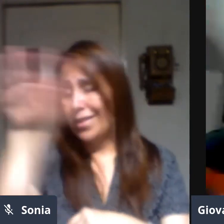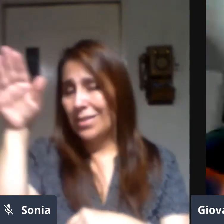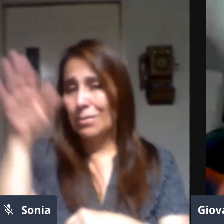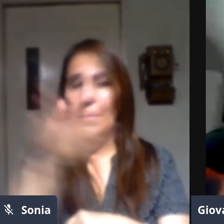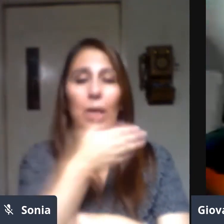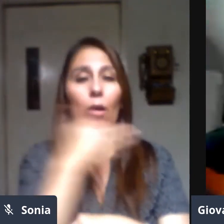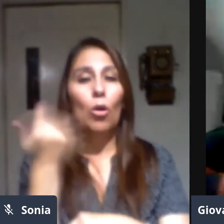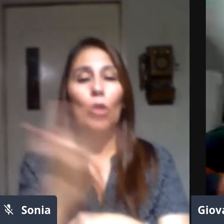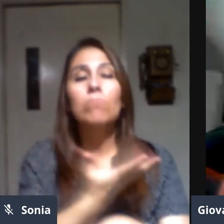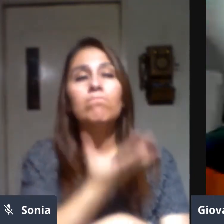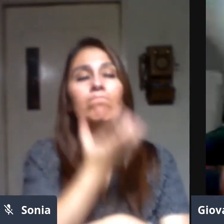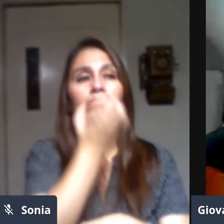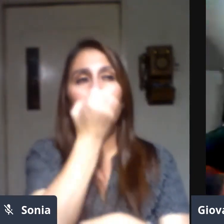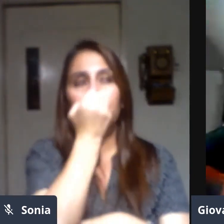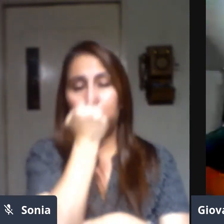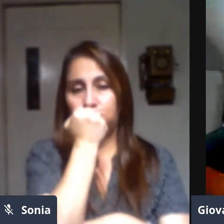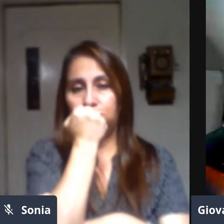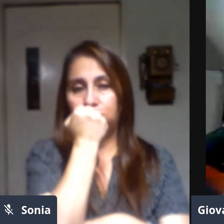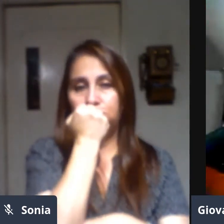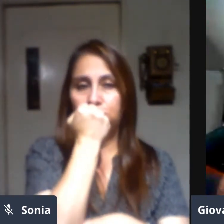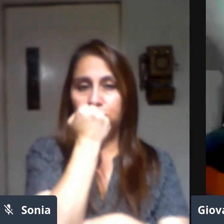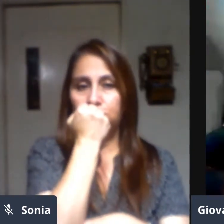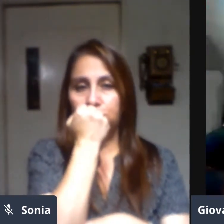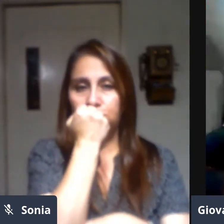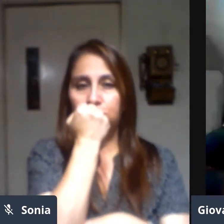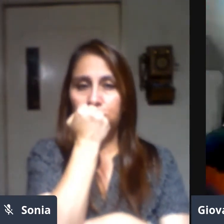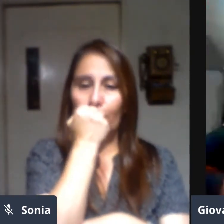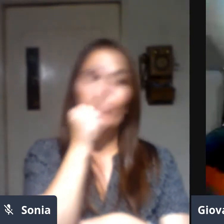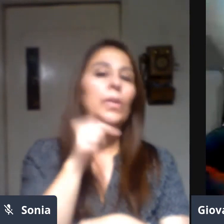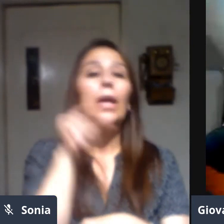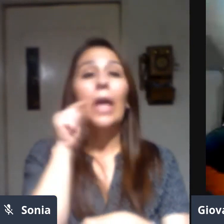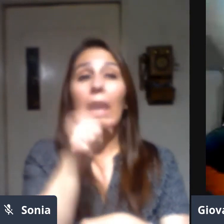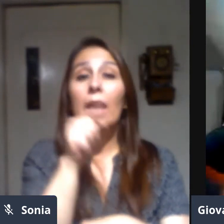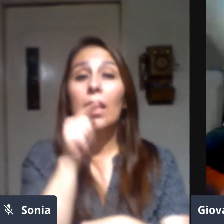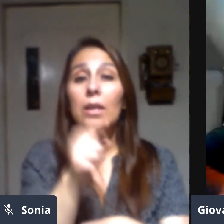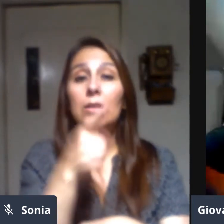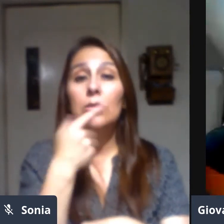detalla eso es allá